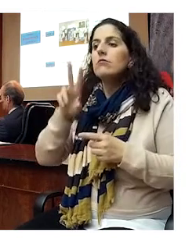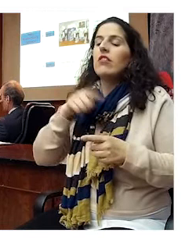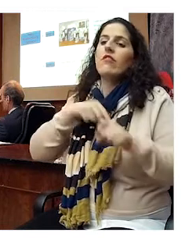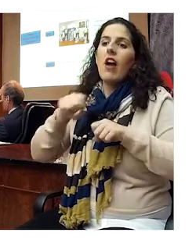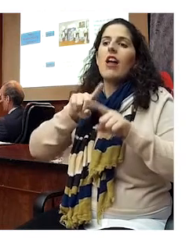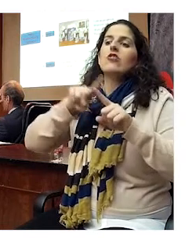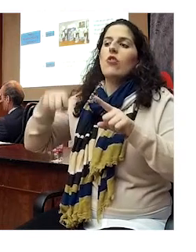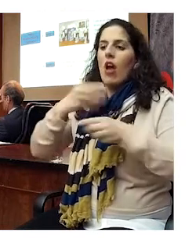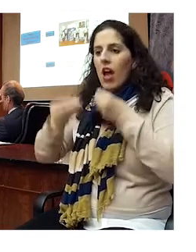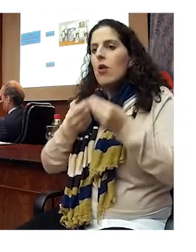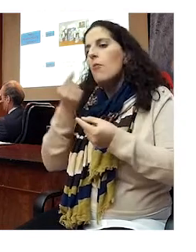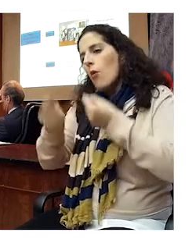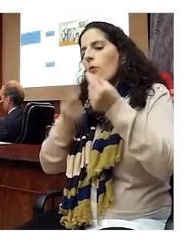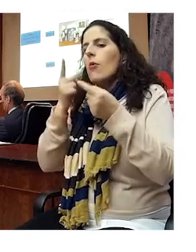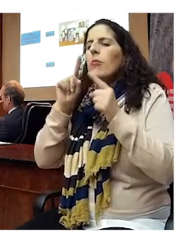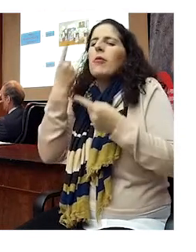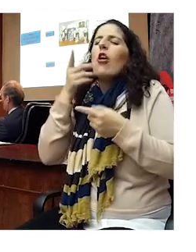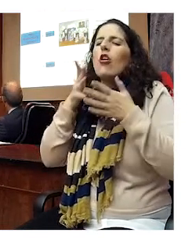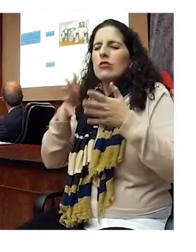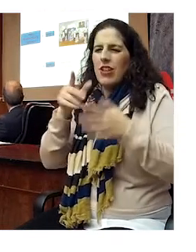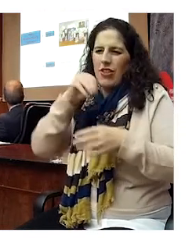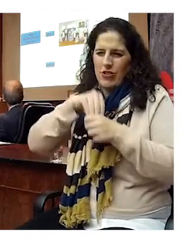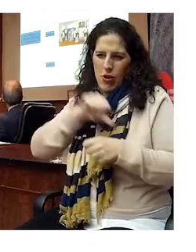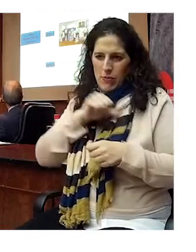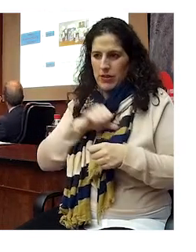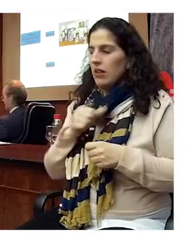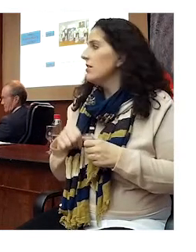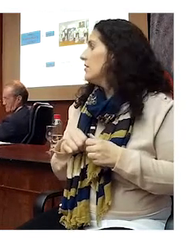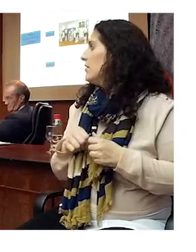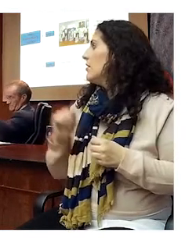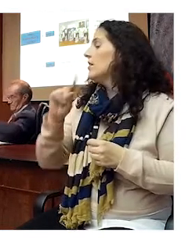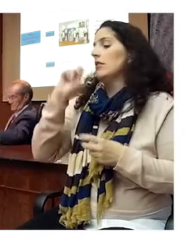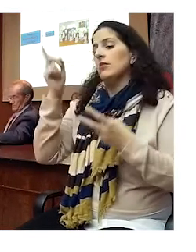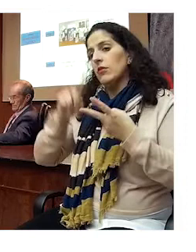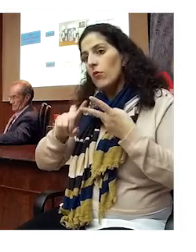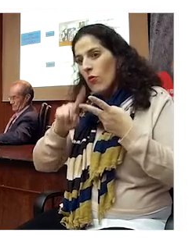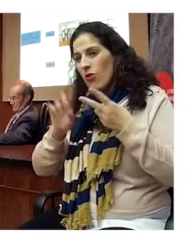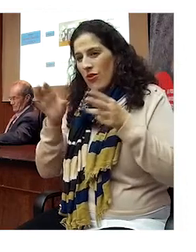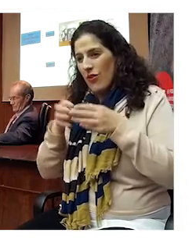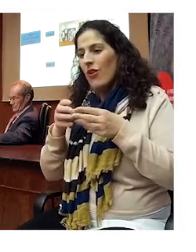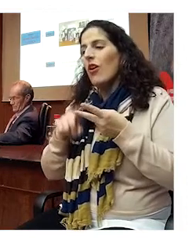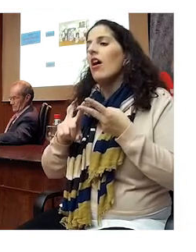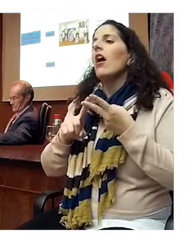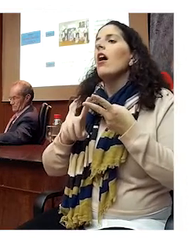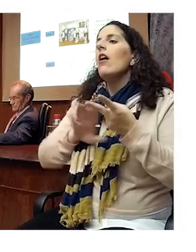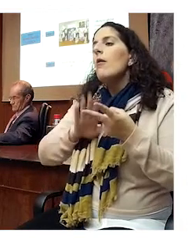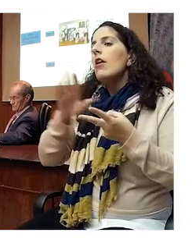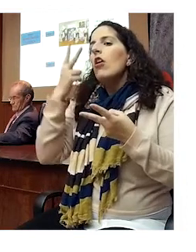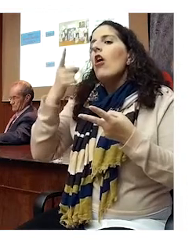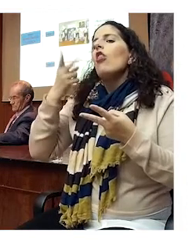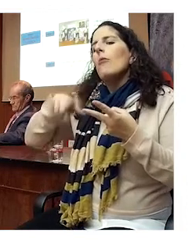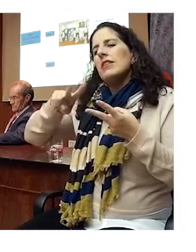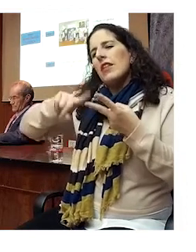cardiopatía y se dan los primeros consejos en la fase hospitalaria, y una vez ingresado se pasa a la fase 2, un par de meses